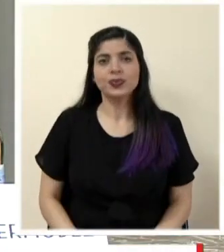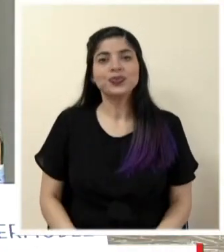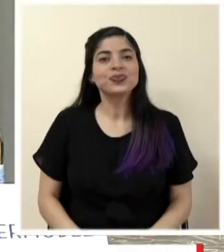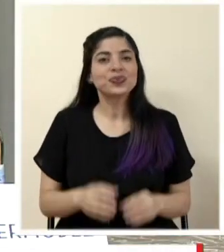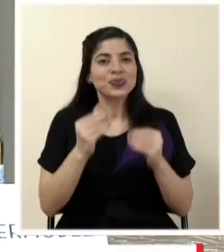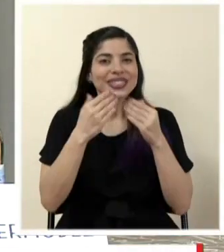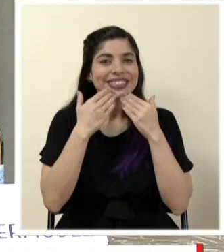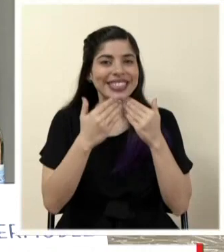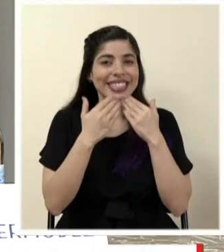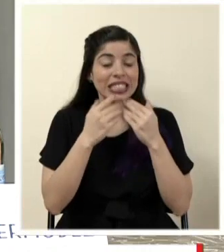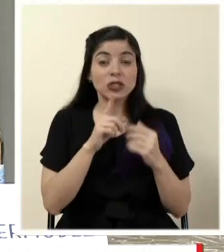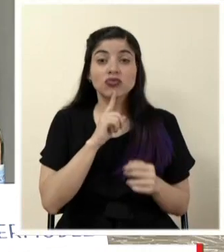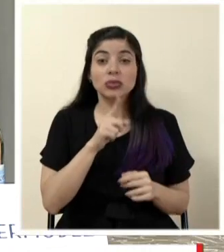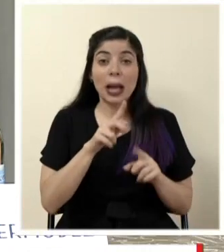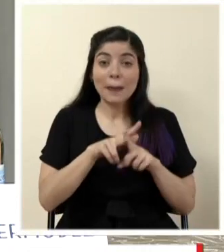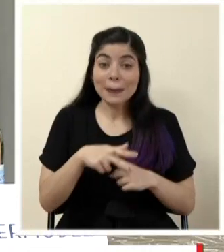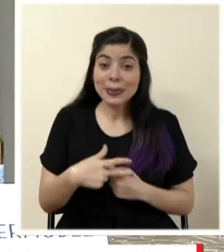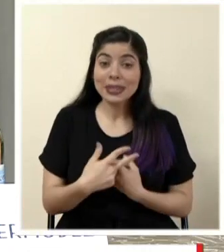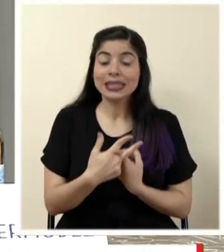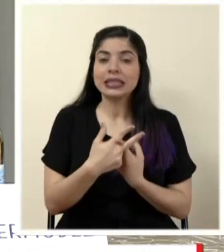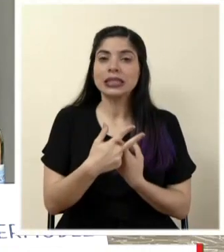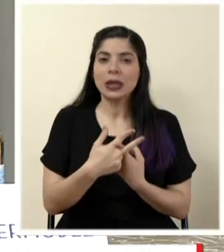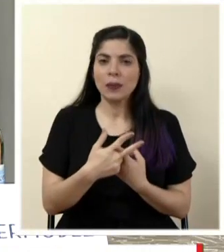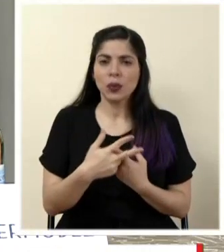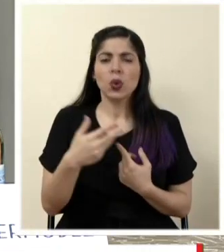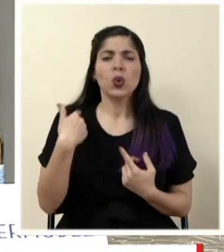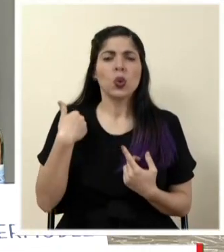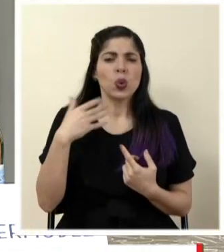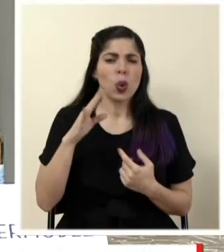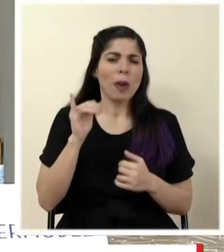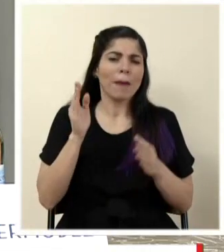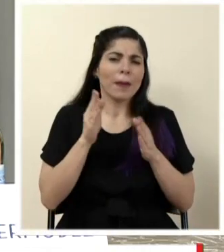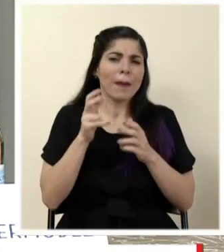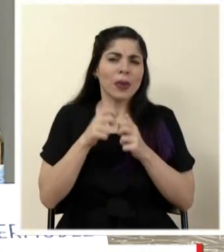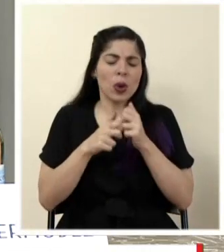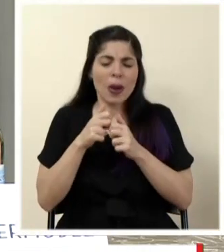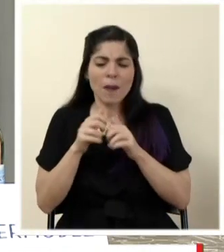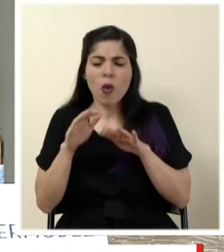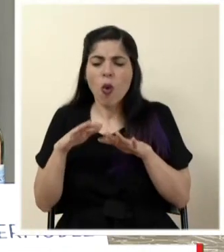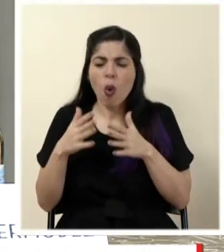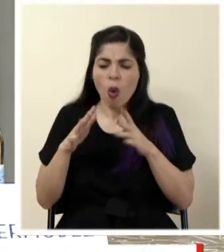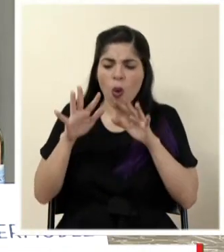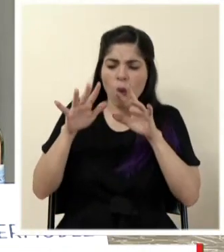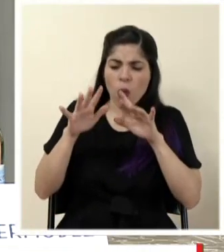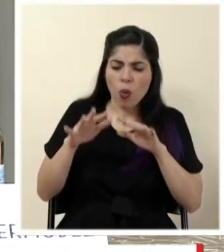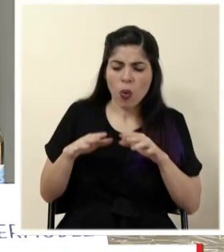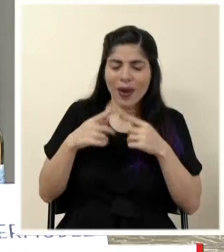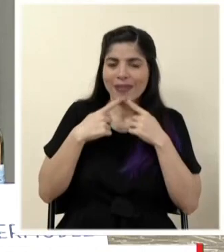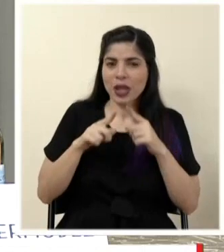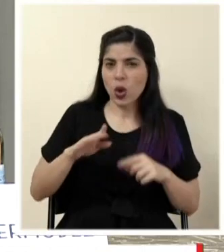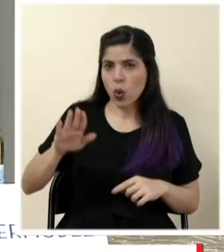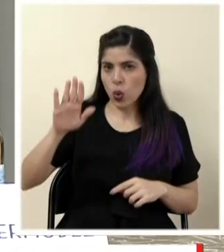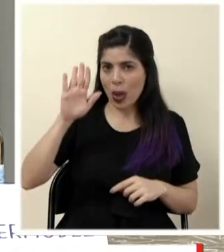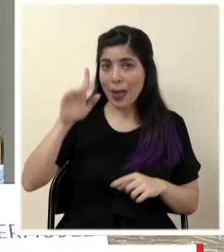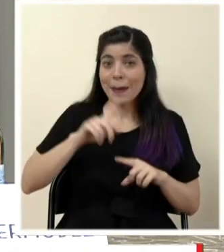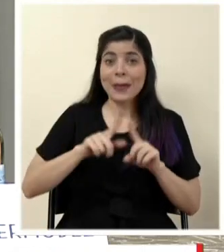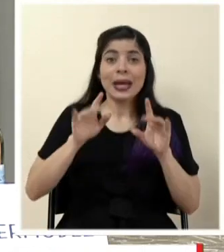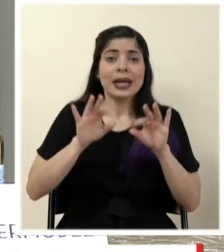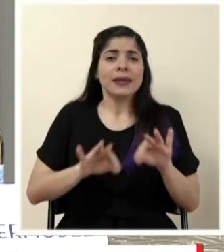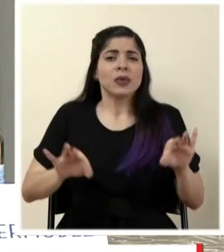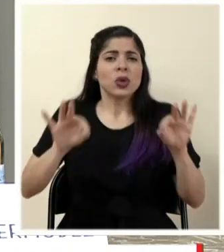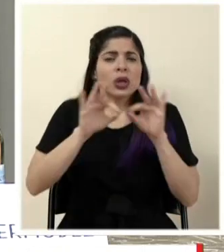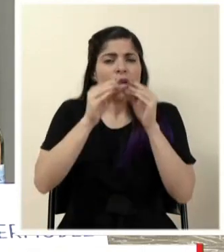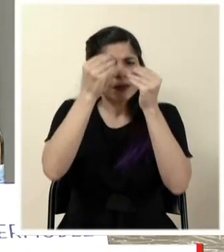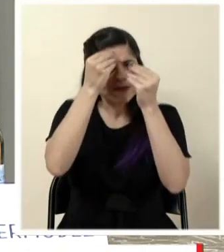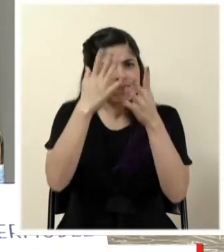Muchas gracias. Efectivamente, al inicio tuvimos algunos problemas para el llenado de la declaración jurada. Es importante informarle